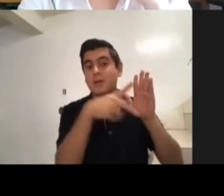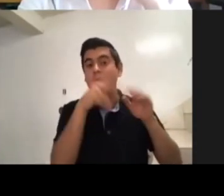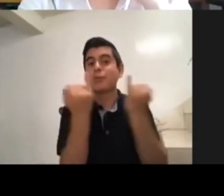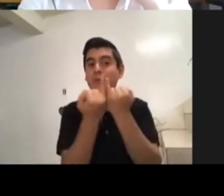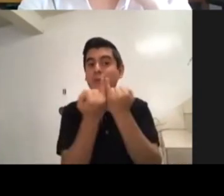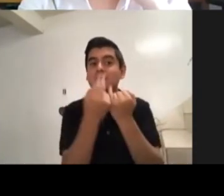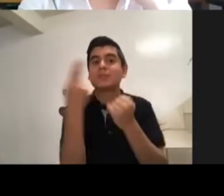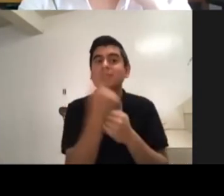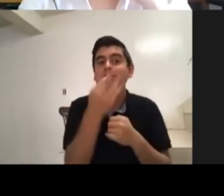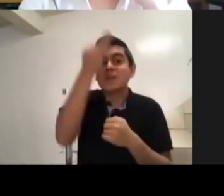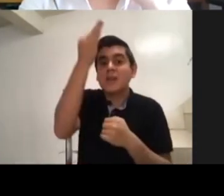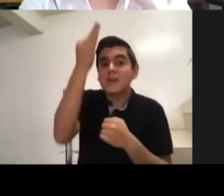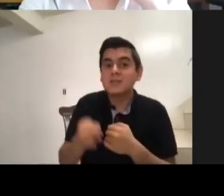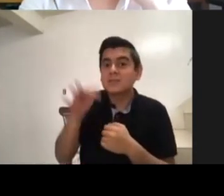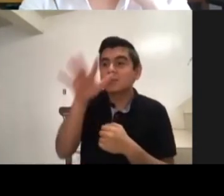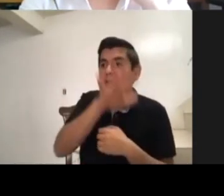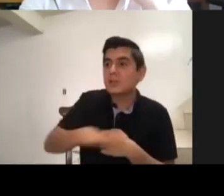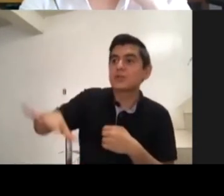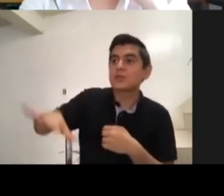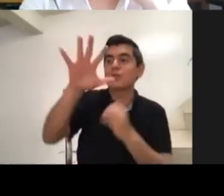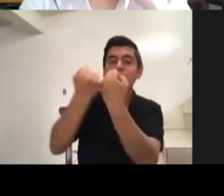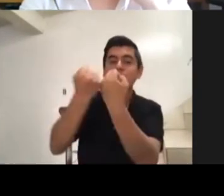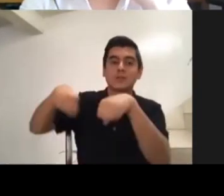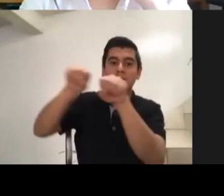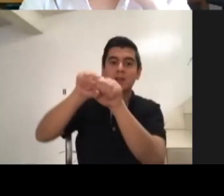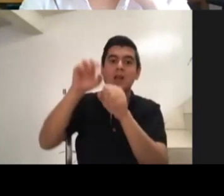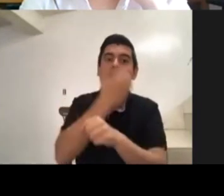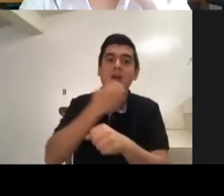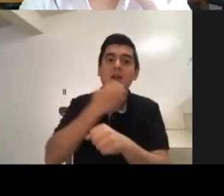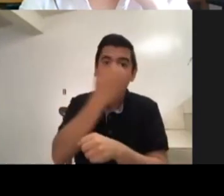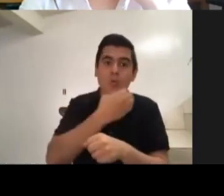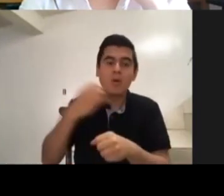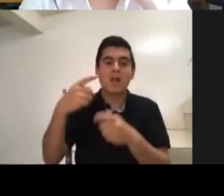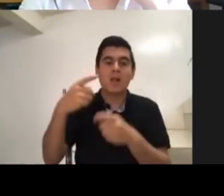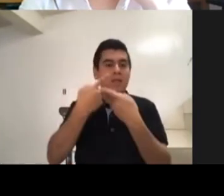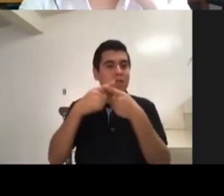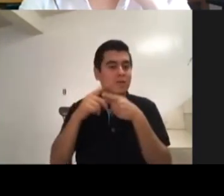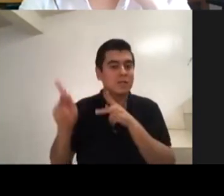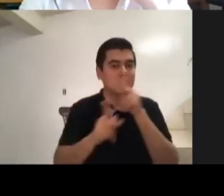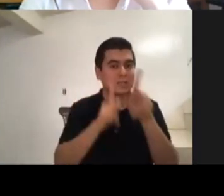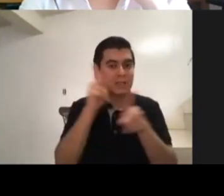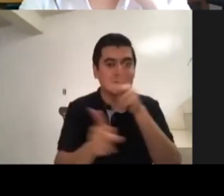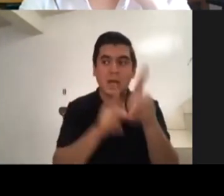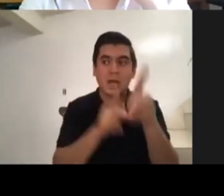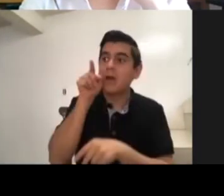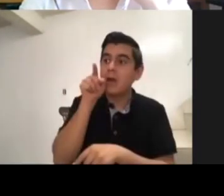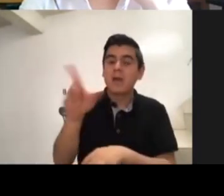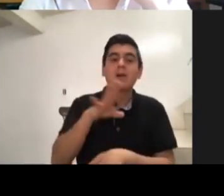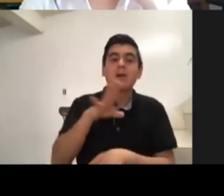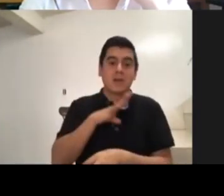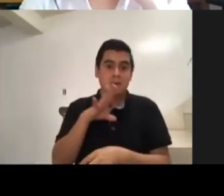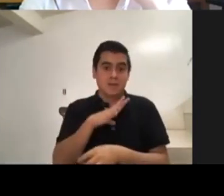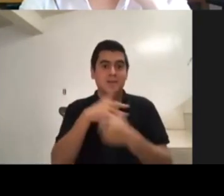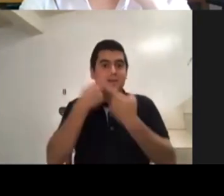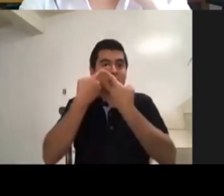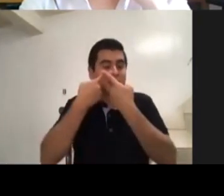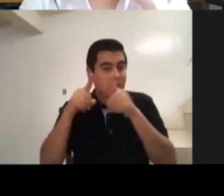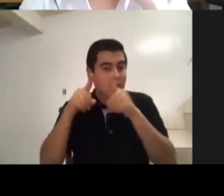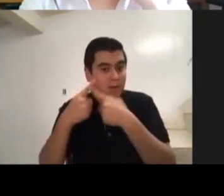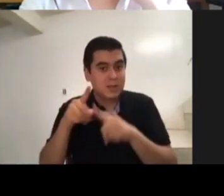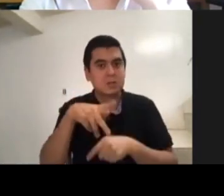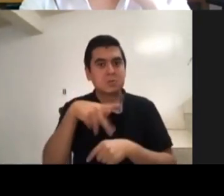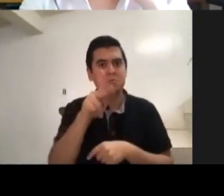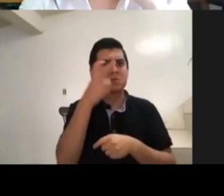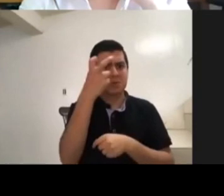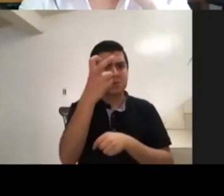sociedad, que nuestras comunidades, que las escuelas, las aulas son ricas si son diversas. Y en